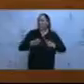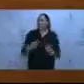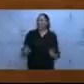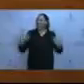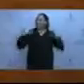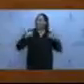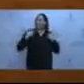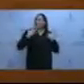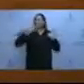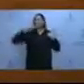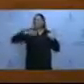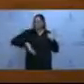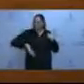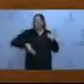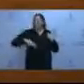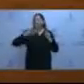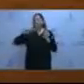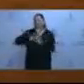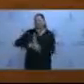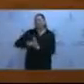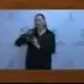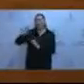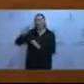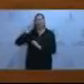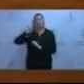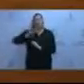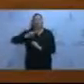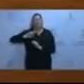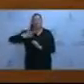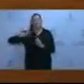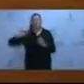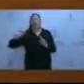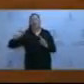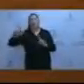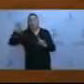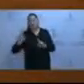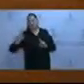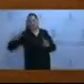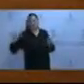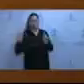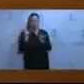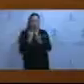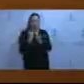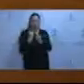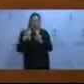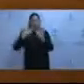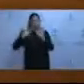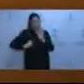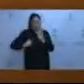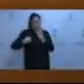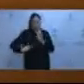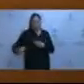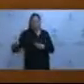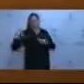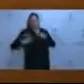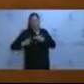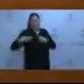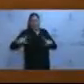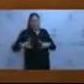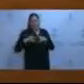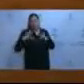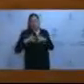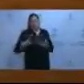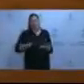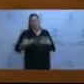muy sustancialmente de la posición de la otra parte, en este caso de los citados acreedores de la sociedad mixta. Podría entrar